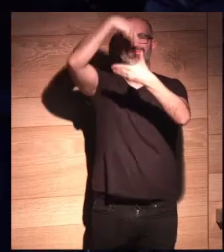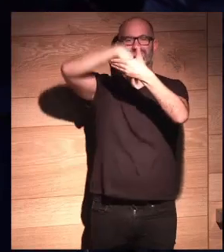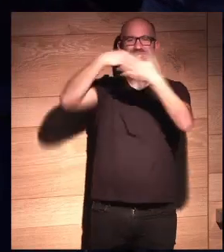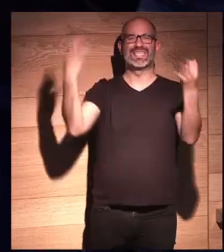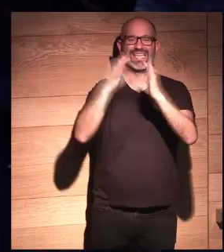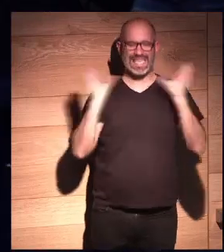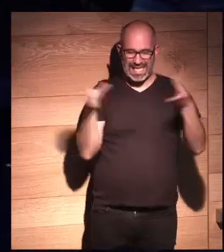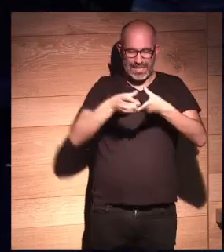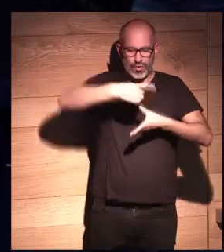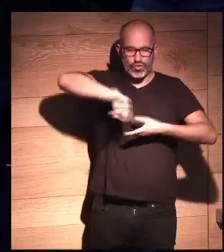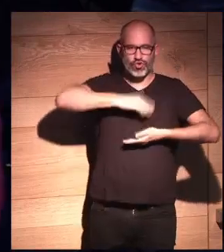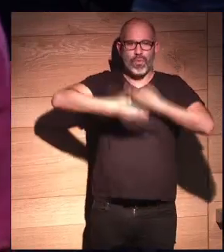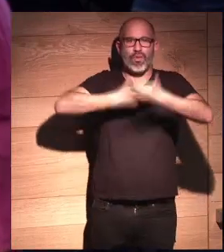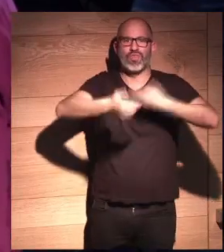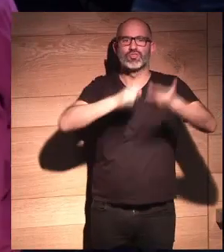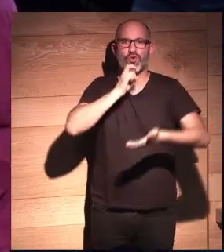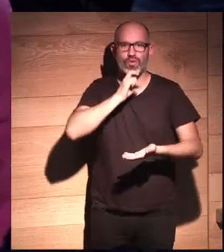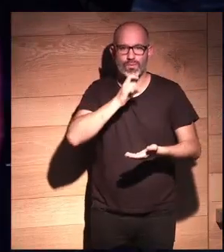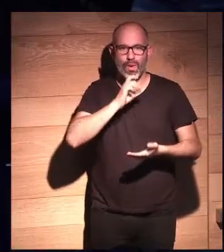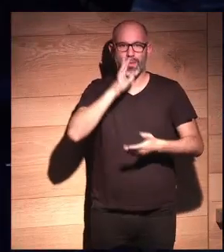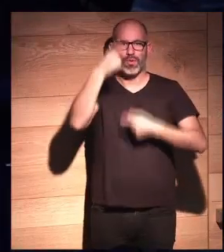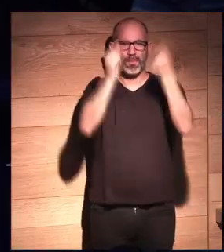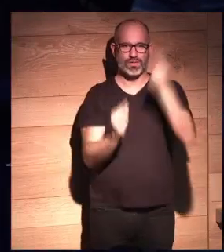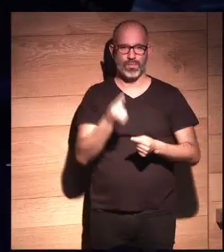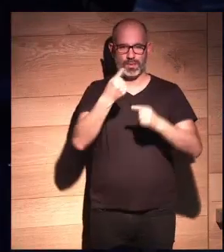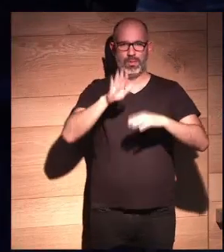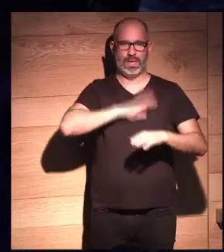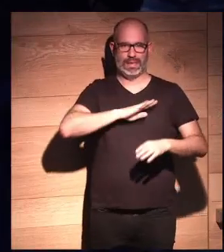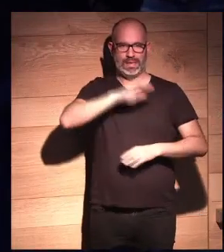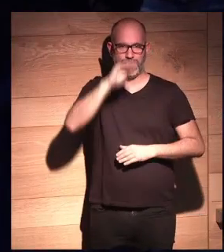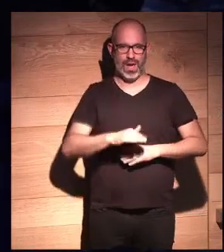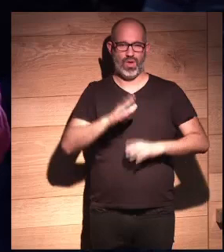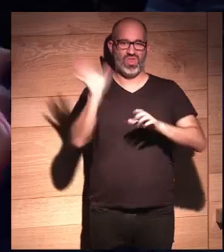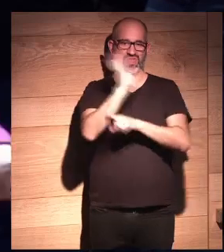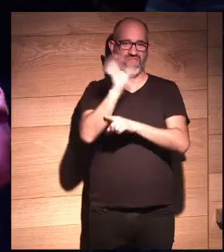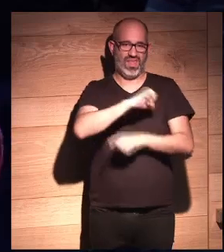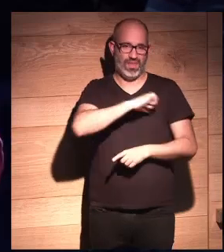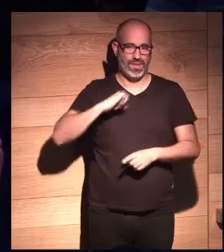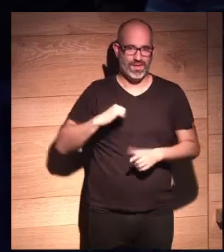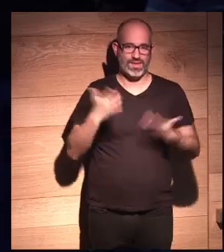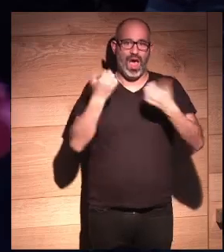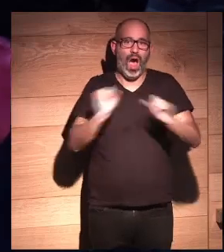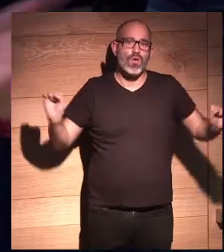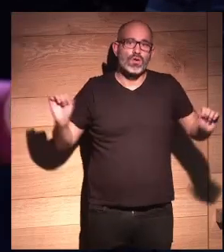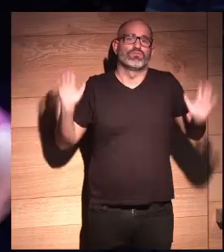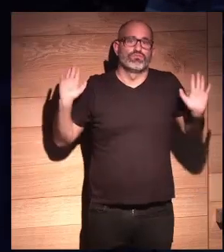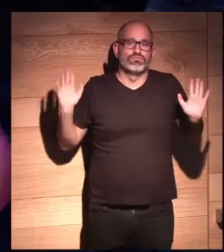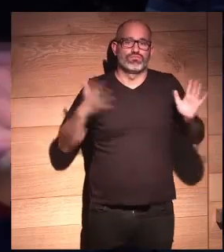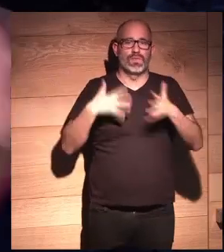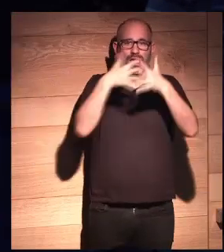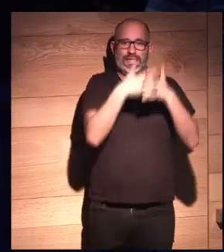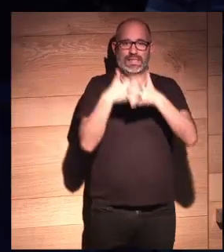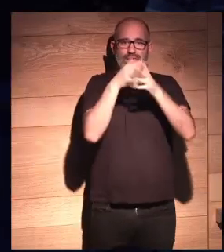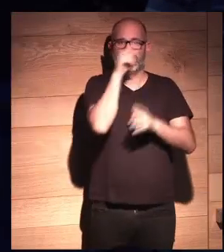que supierais un poquito de ese proceso. El presupuesto es un presupuesto bastante bajo de cine independiente, aunque en Estados Unidos